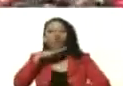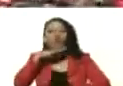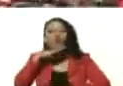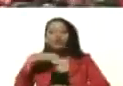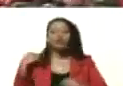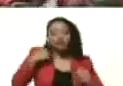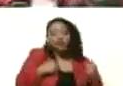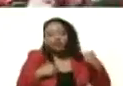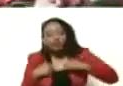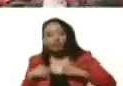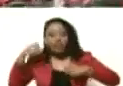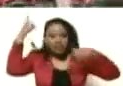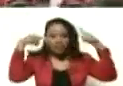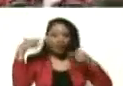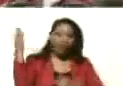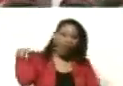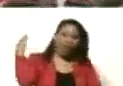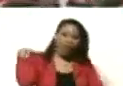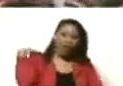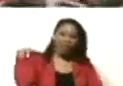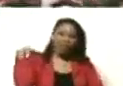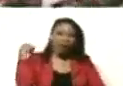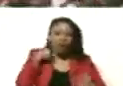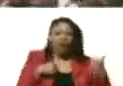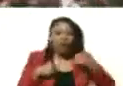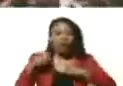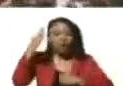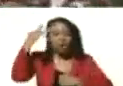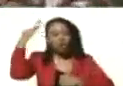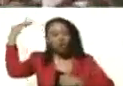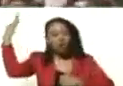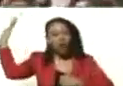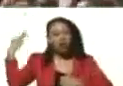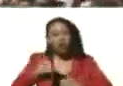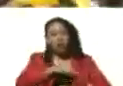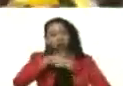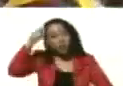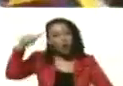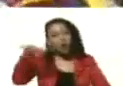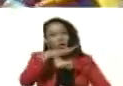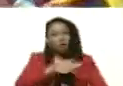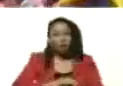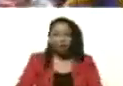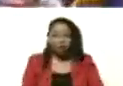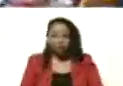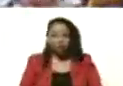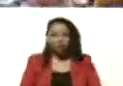morral de Hugo Chávez en la espalda, que es el morral de los sueños de nuestro pueblo.